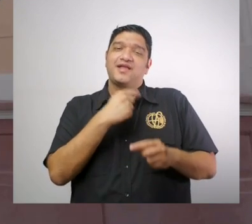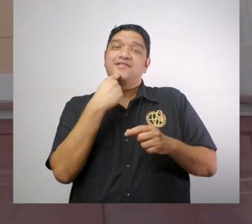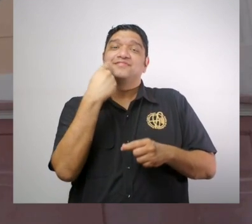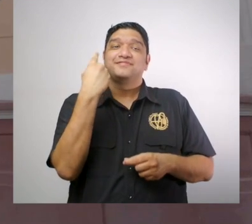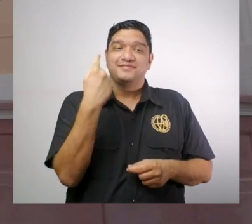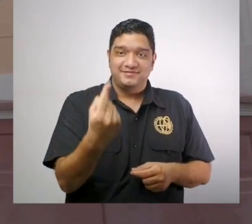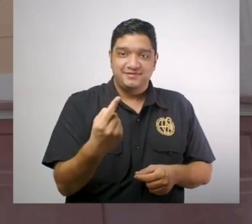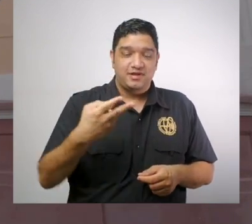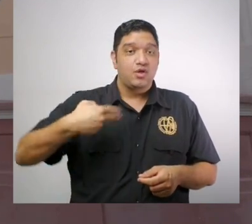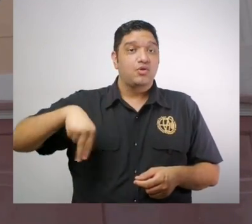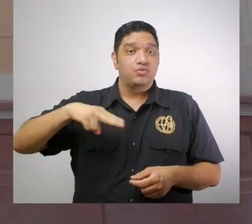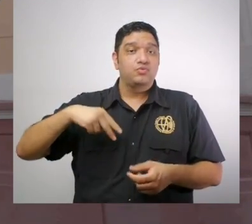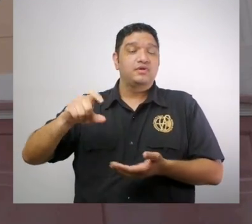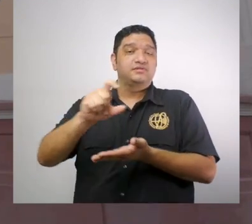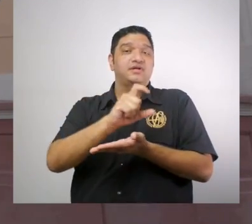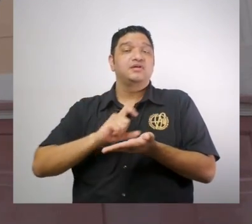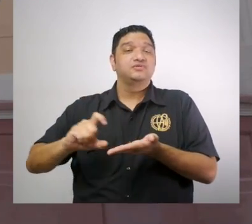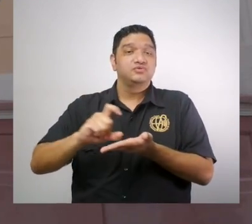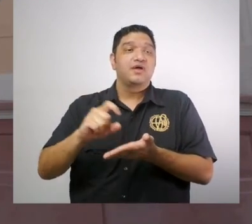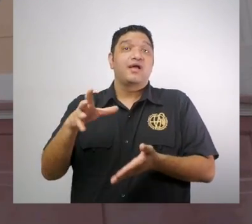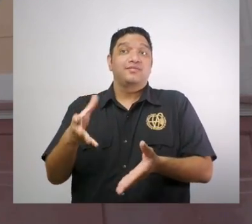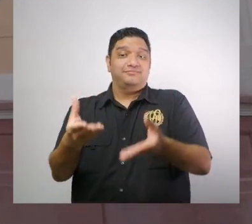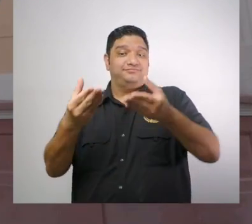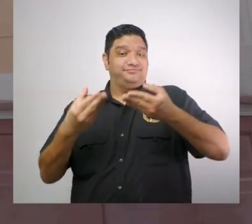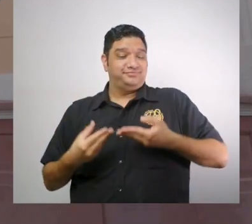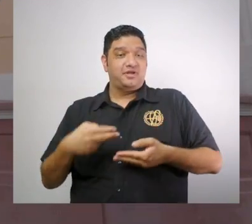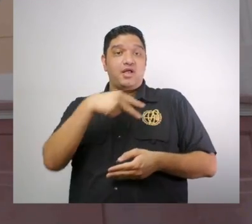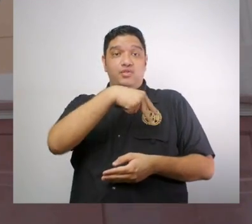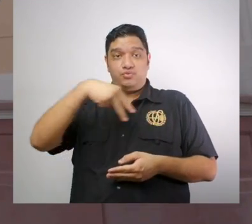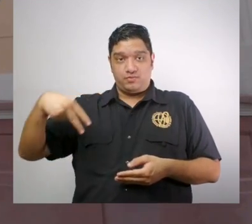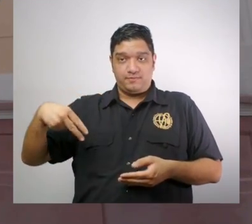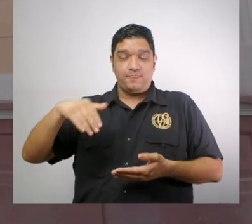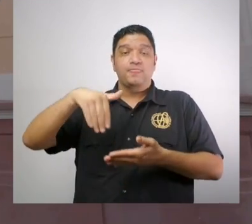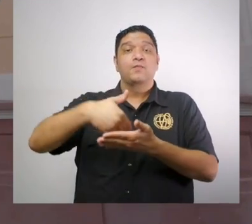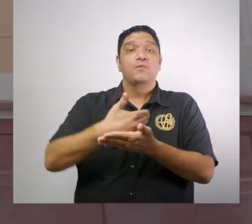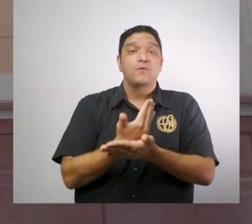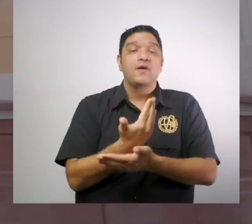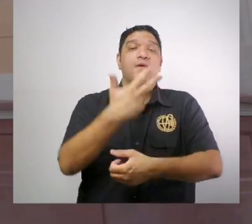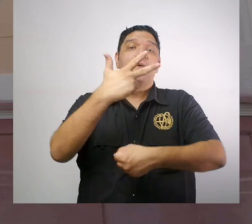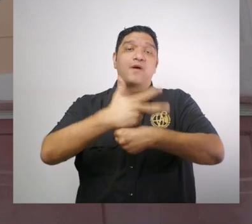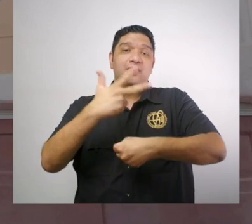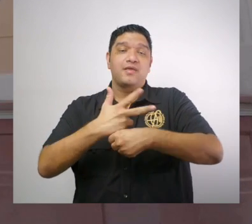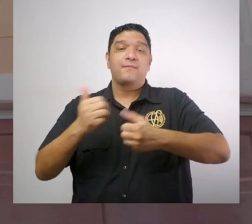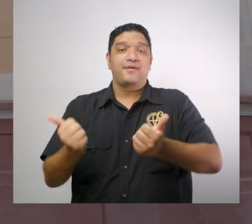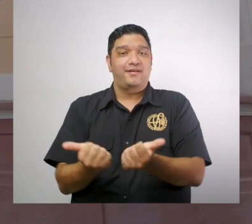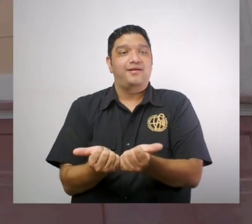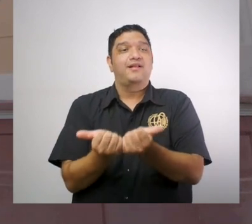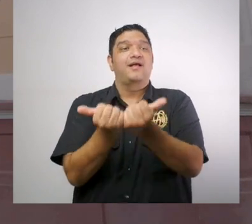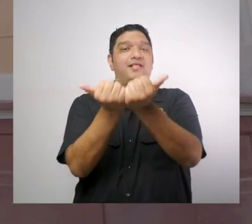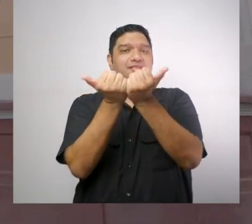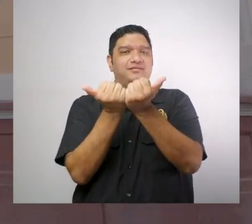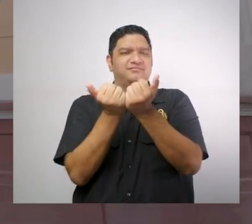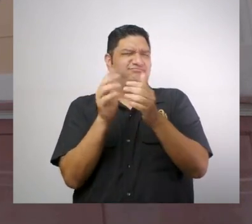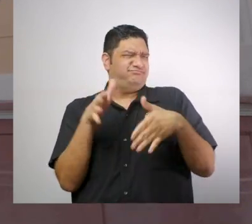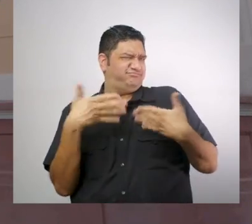nuestra ciudad toma el nombre de Nueva Guatemala de la Asunción.